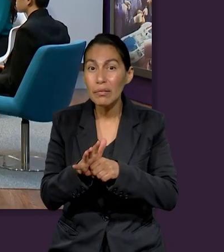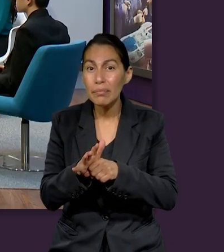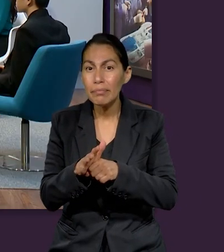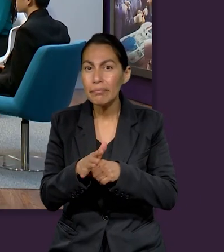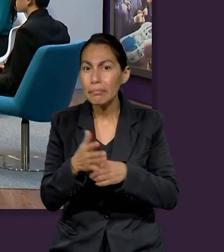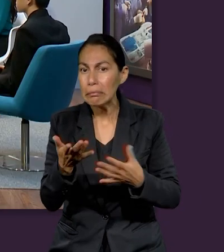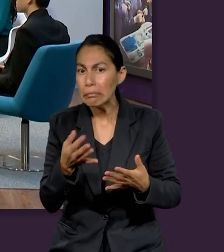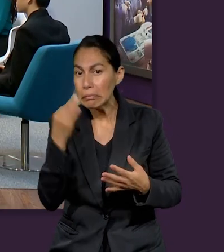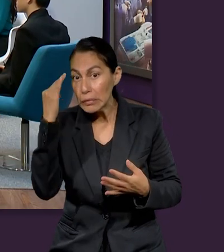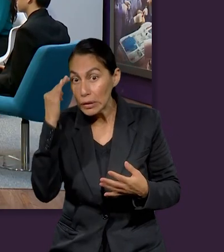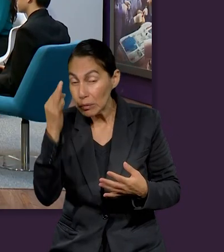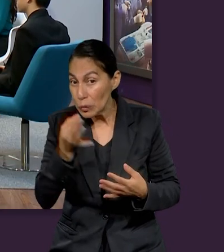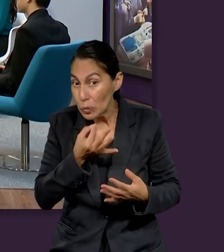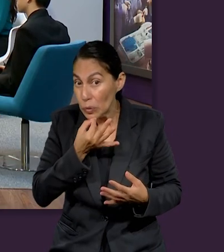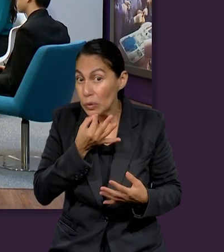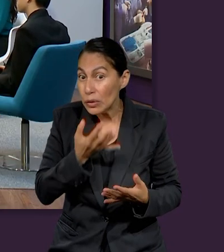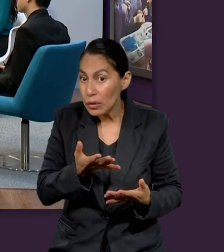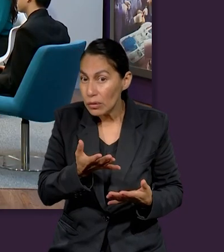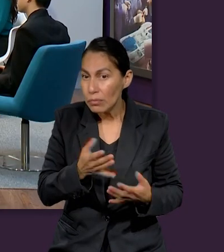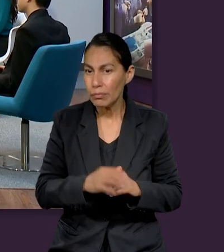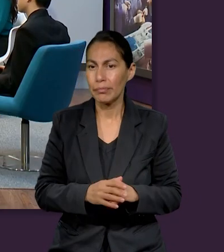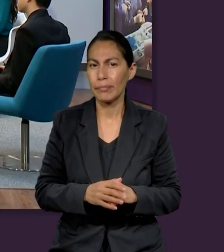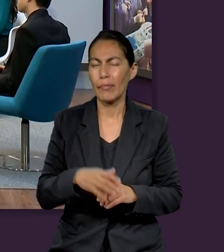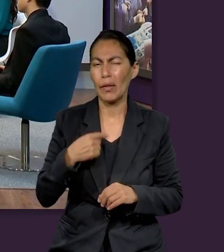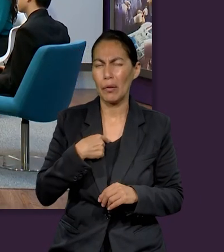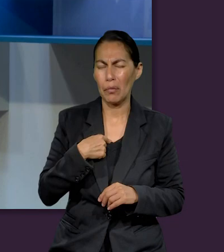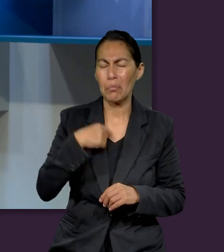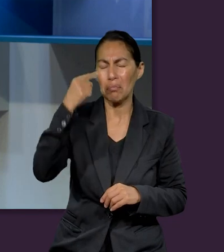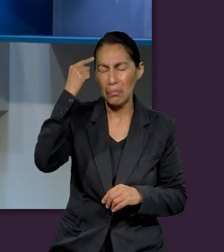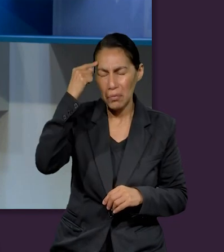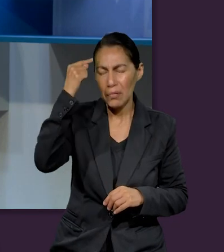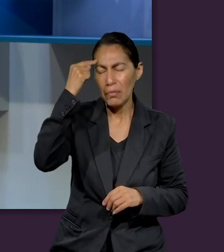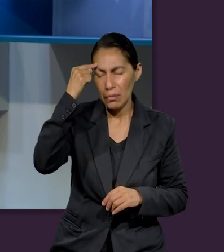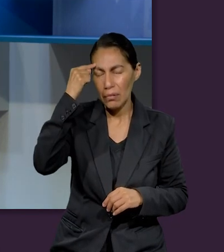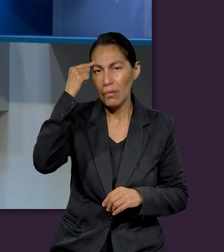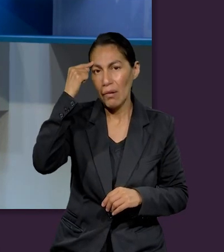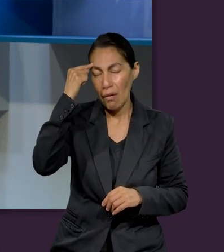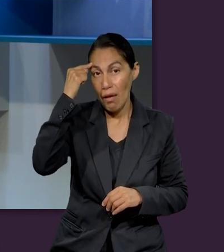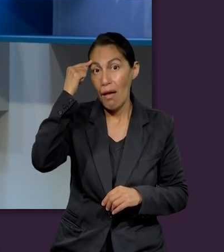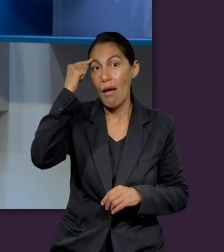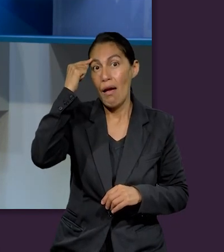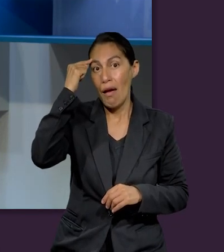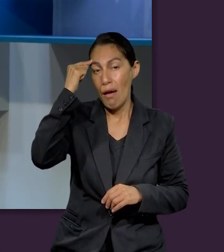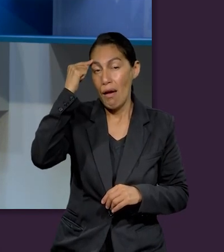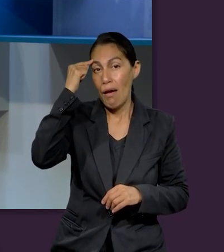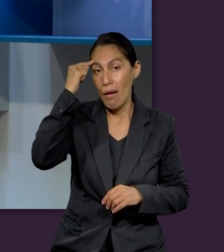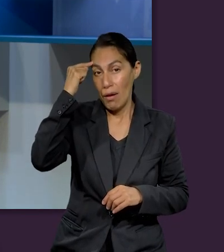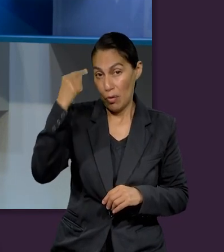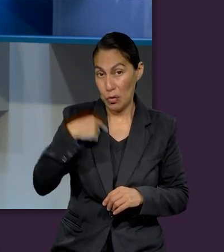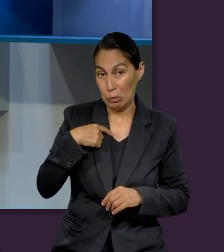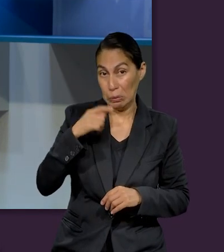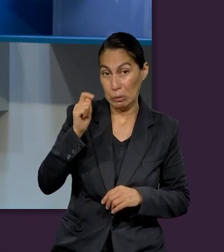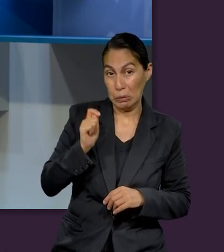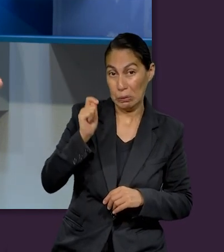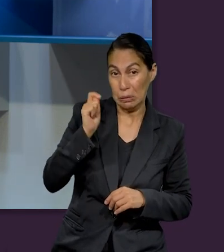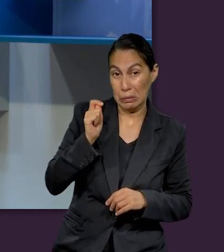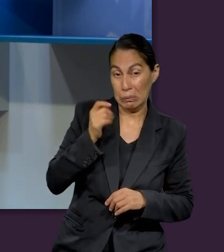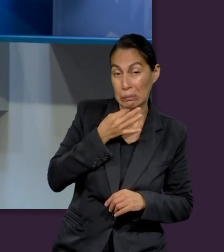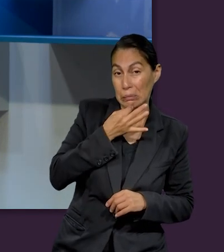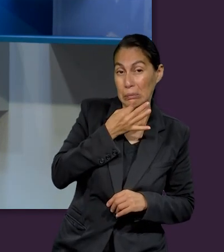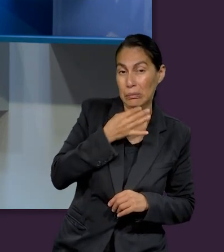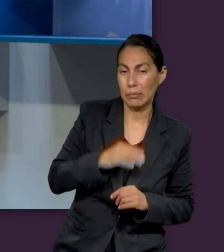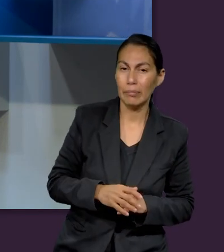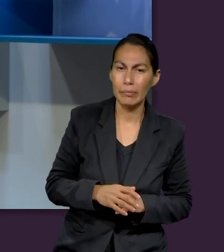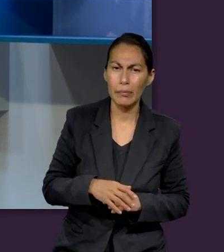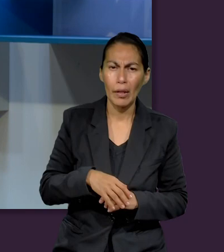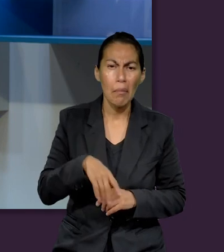es poco el tiempo este de verdad a mí me hizo reflexionar Yo estoy más cerca que ustedes de la